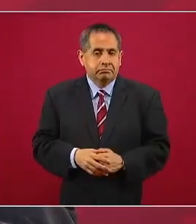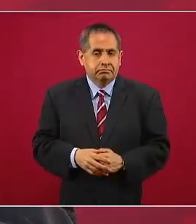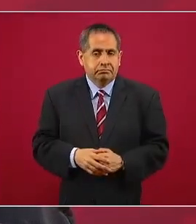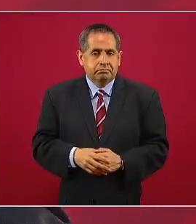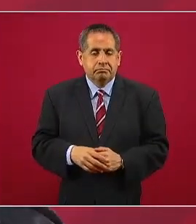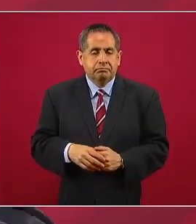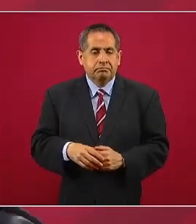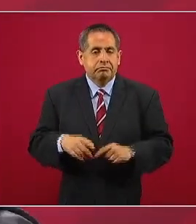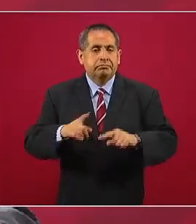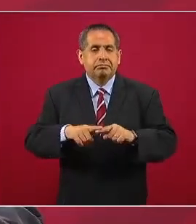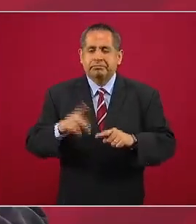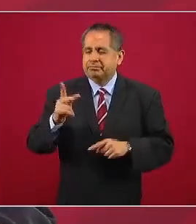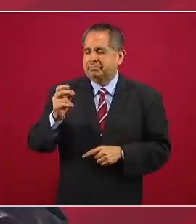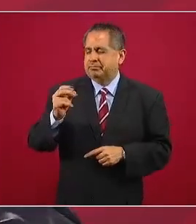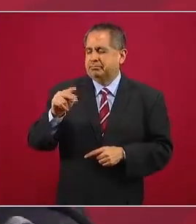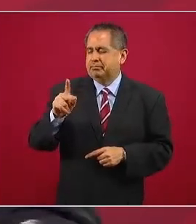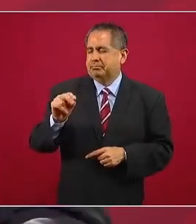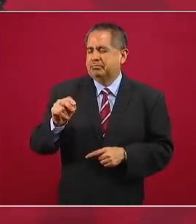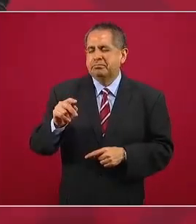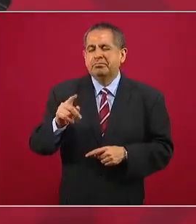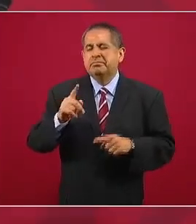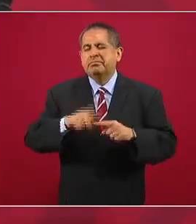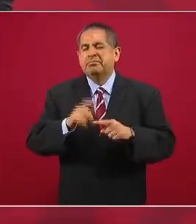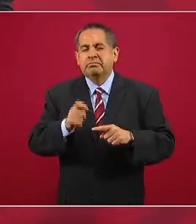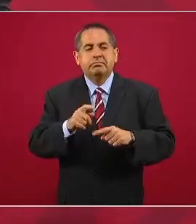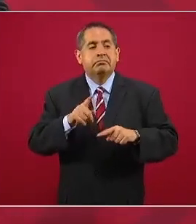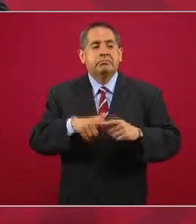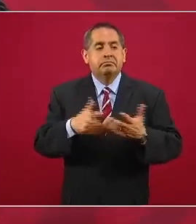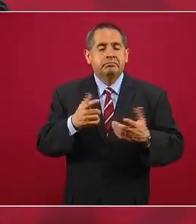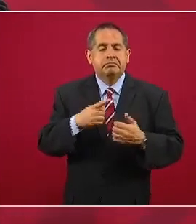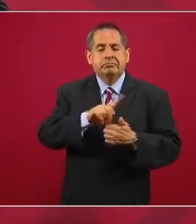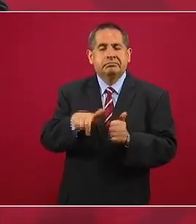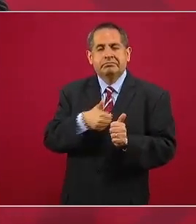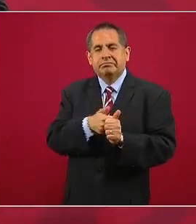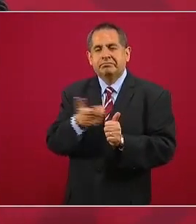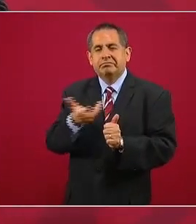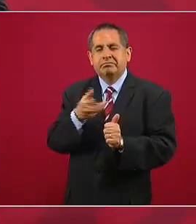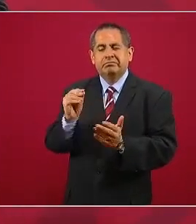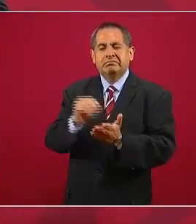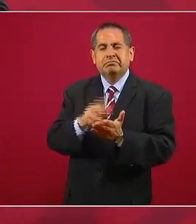Pero, ¿quién pompó reformita? ¿Quién pompó?